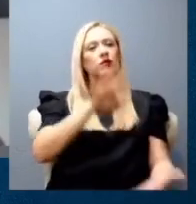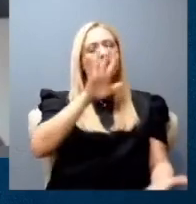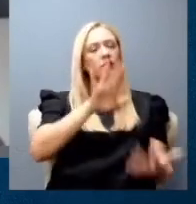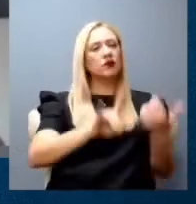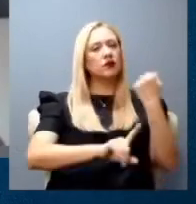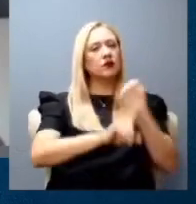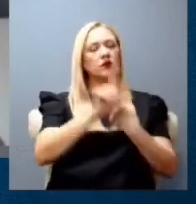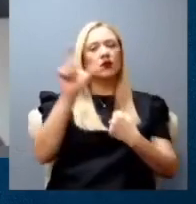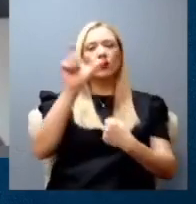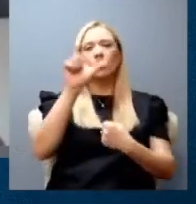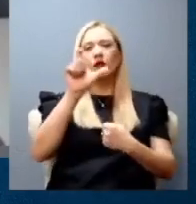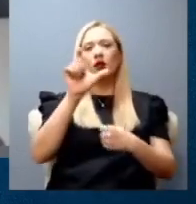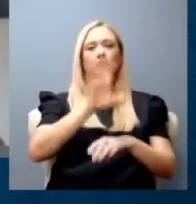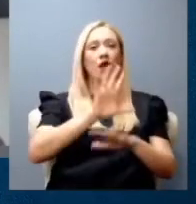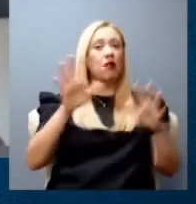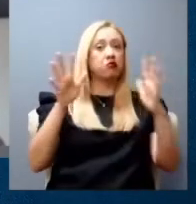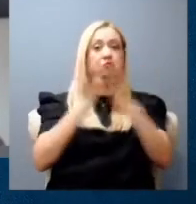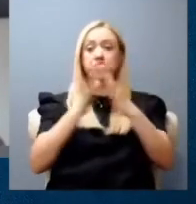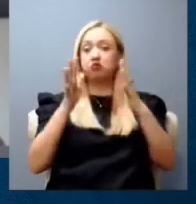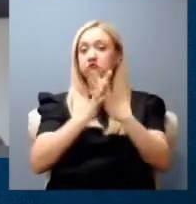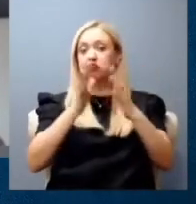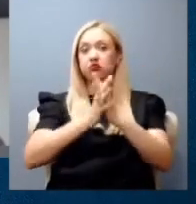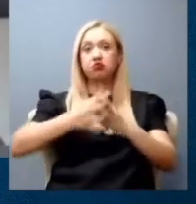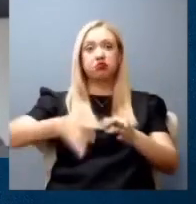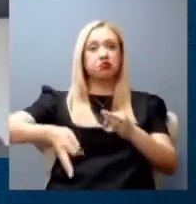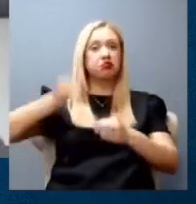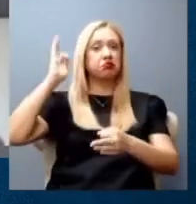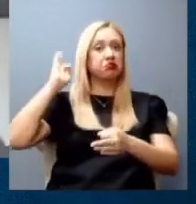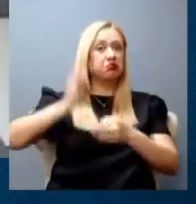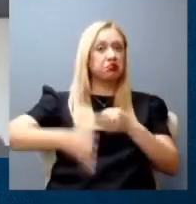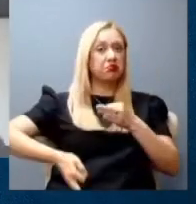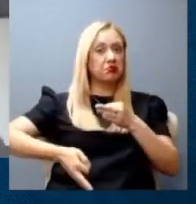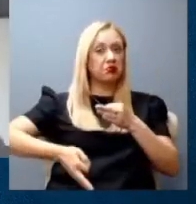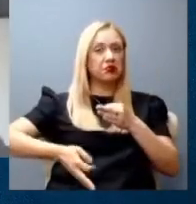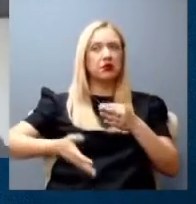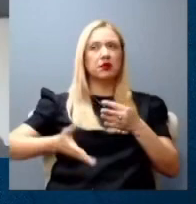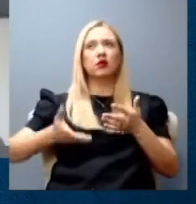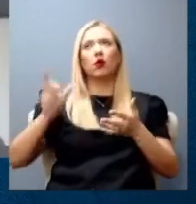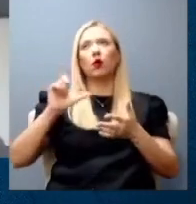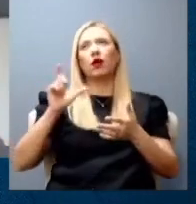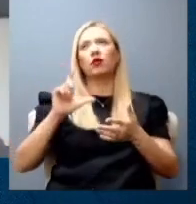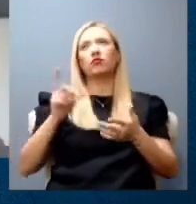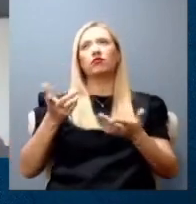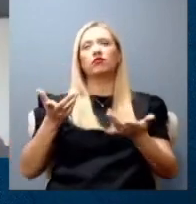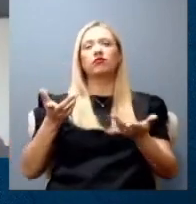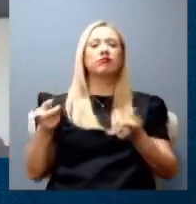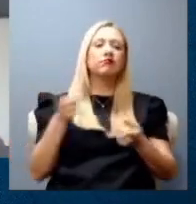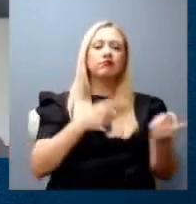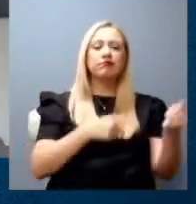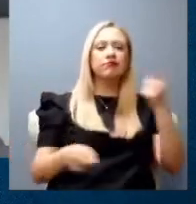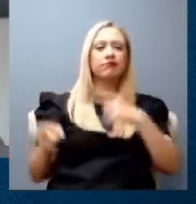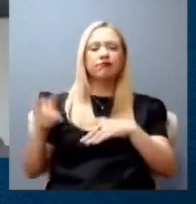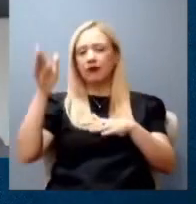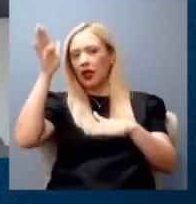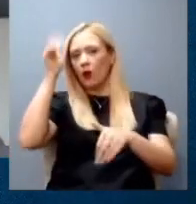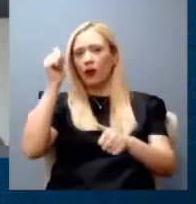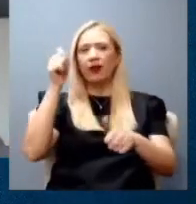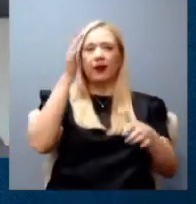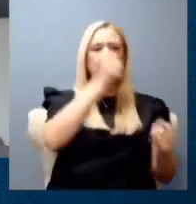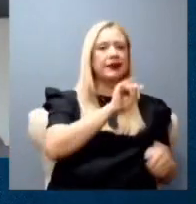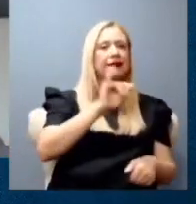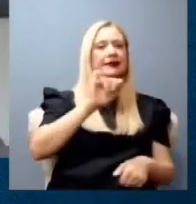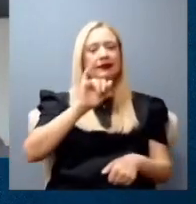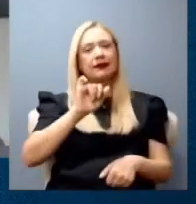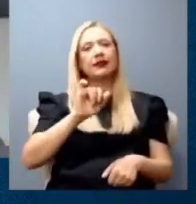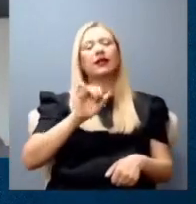se terminaban conflictos armados, bien sea vía negociación o o porque una de las partes, digamos, se imponía sobre